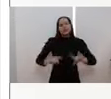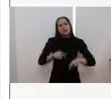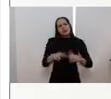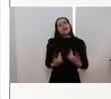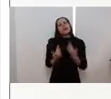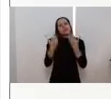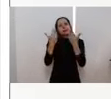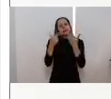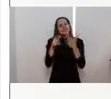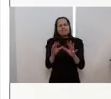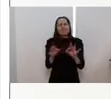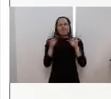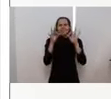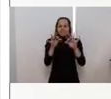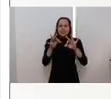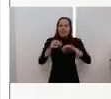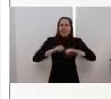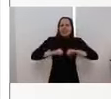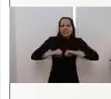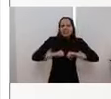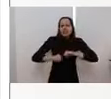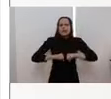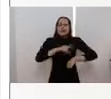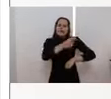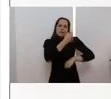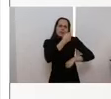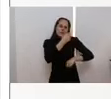en la gestión farmacéutica